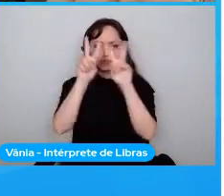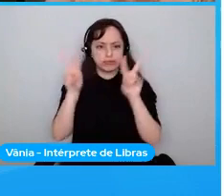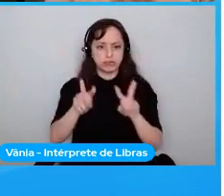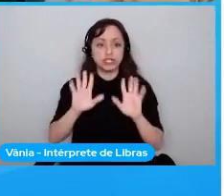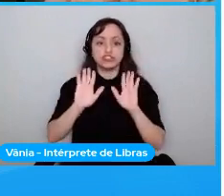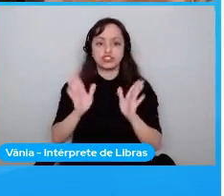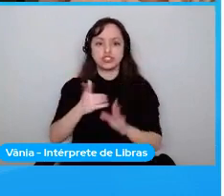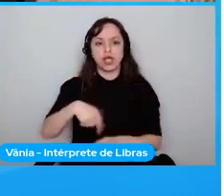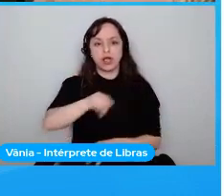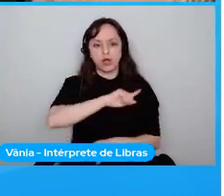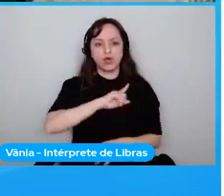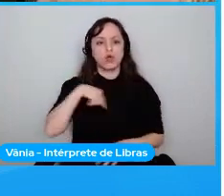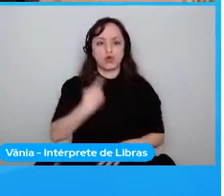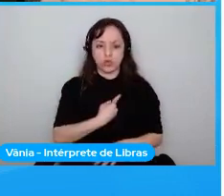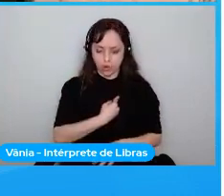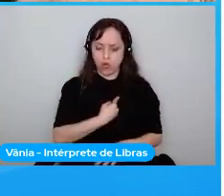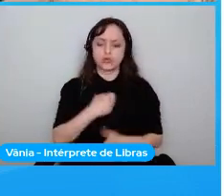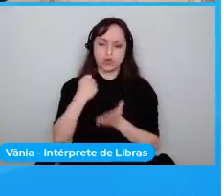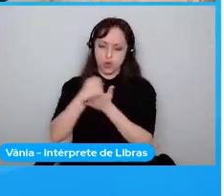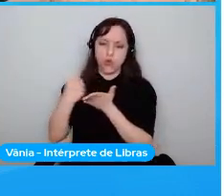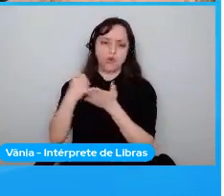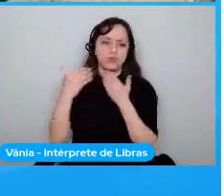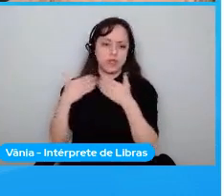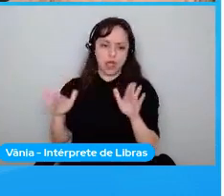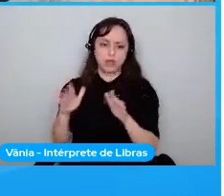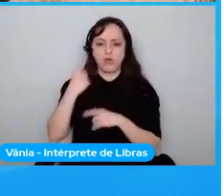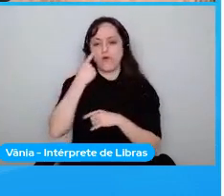formato Open Contract, ¿ya?